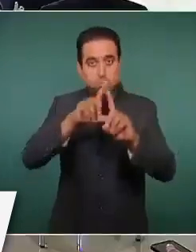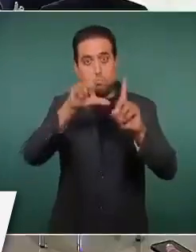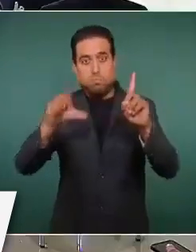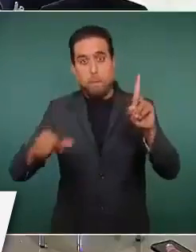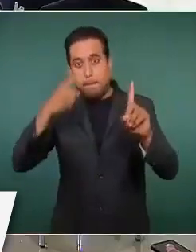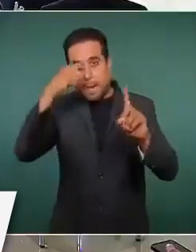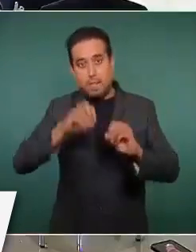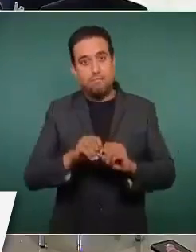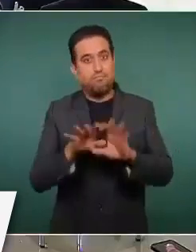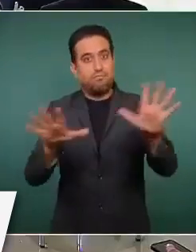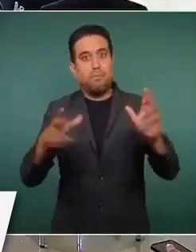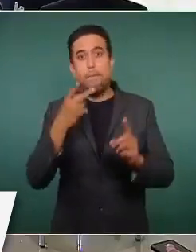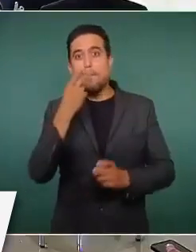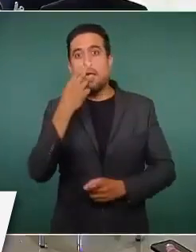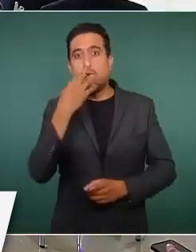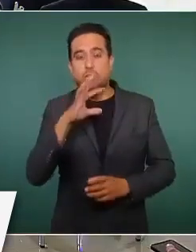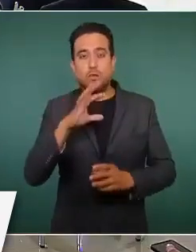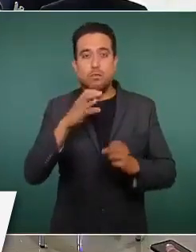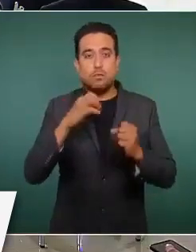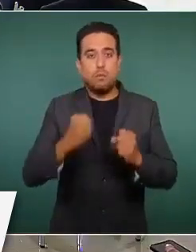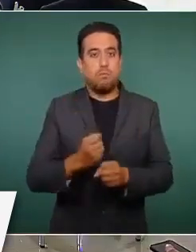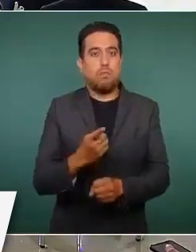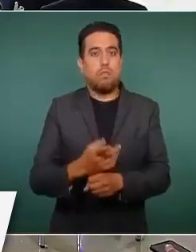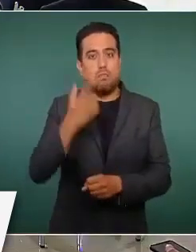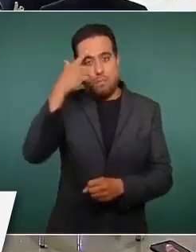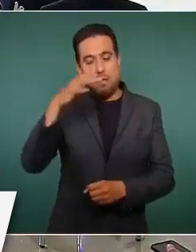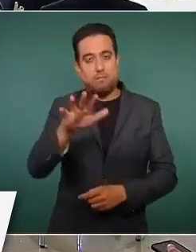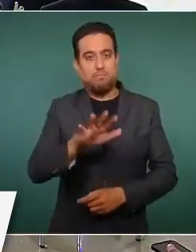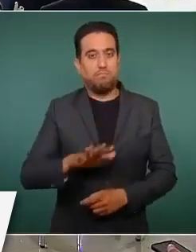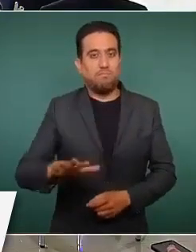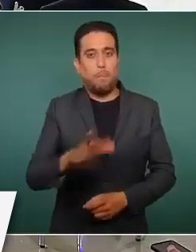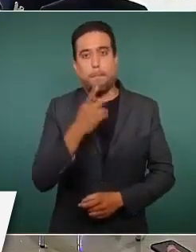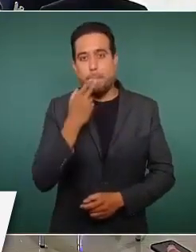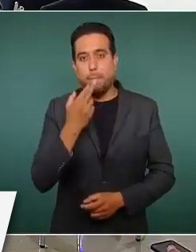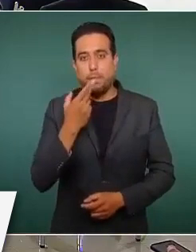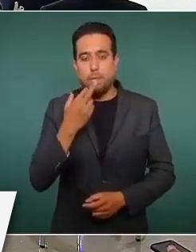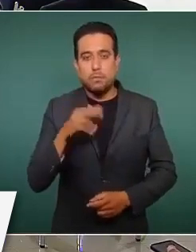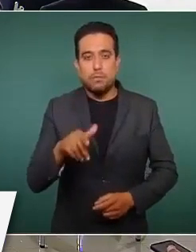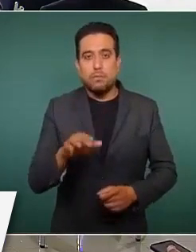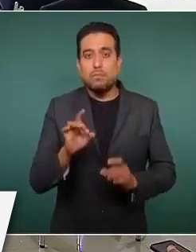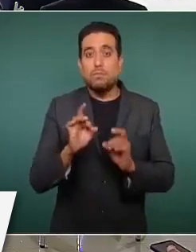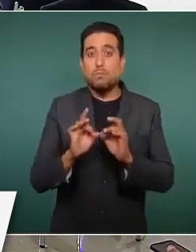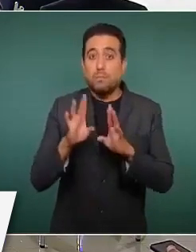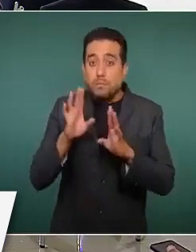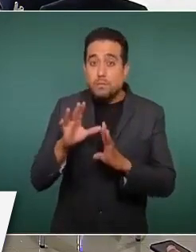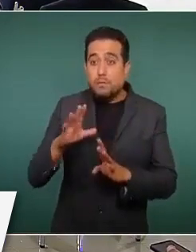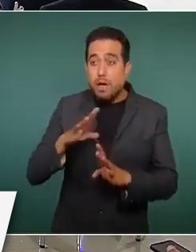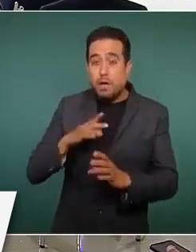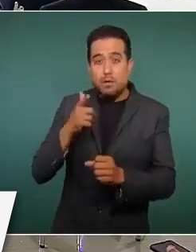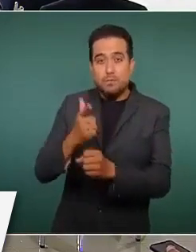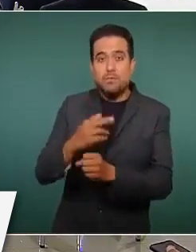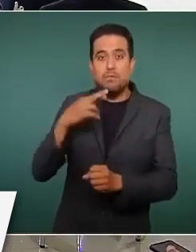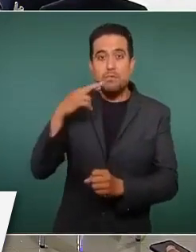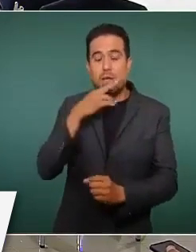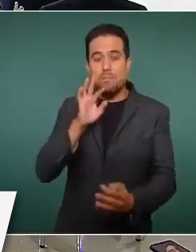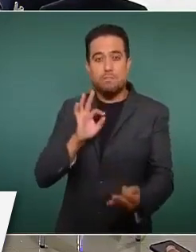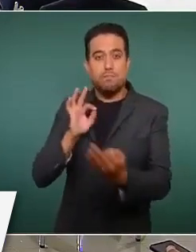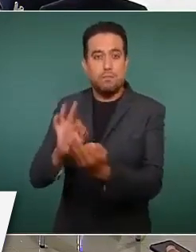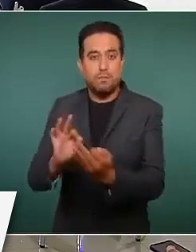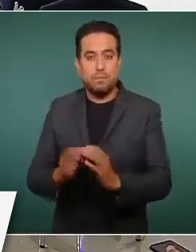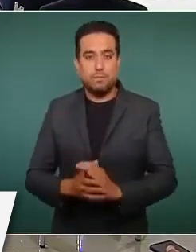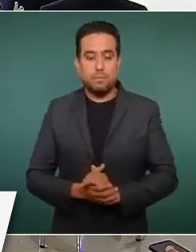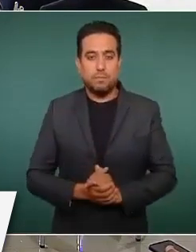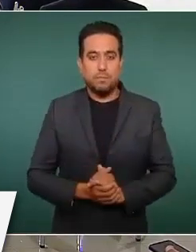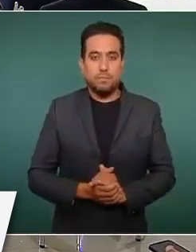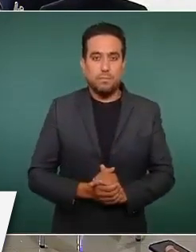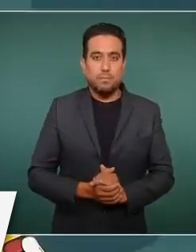seguridad, que estén en el lugar donde haya alguna situación complicada. Inclusive por eso